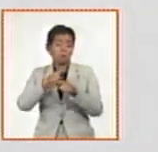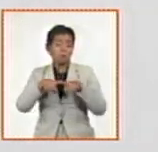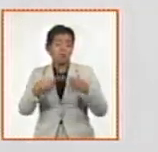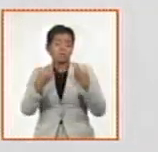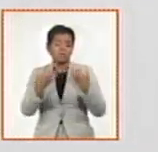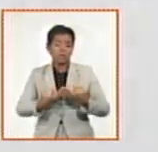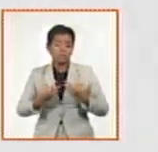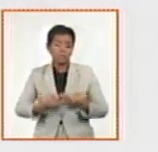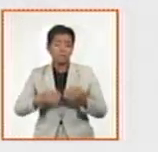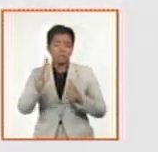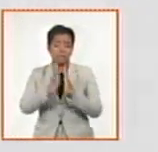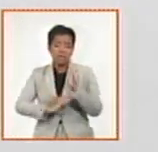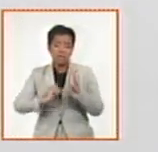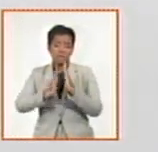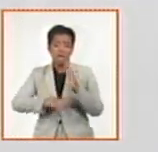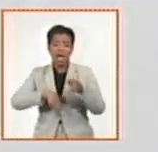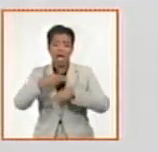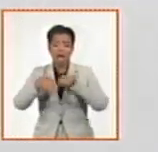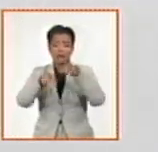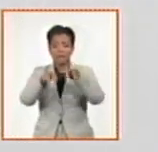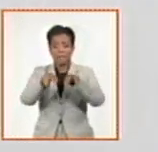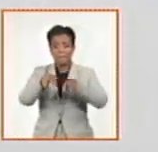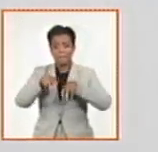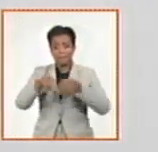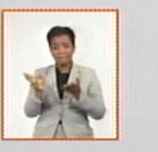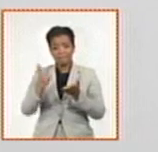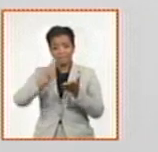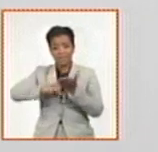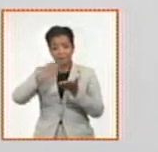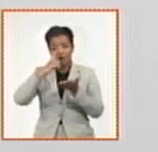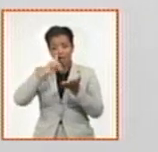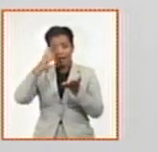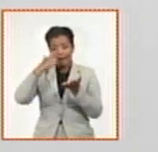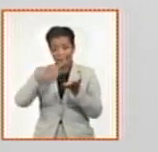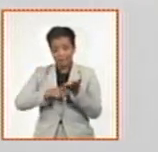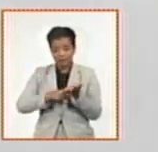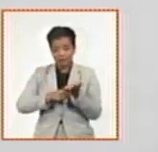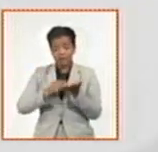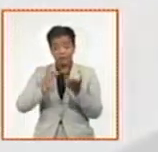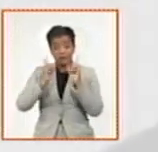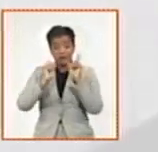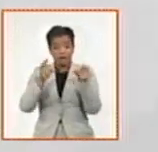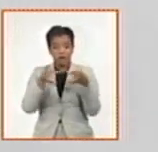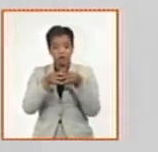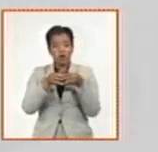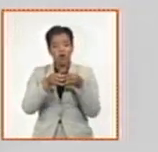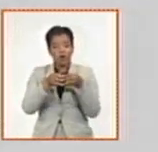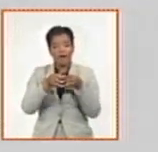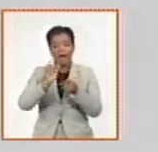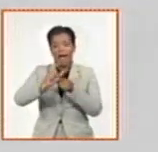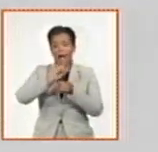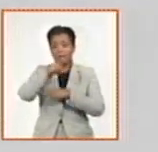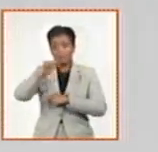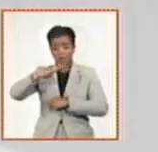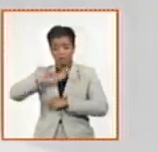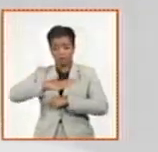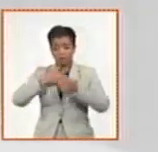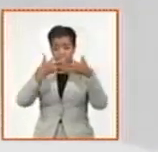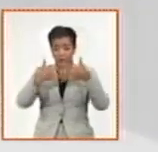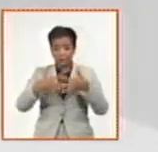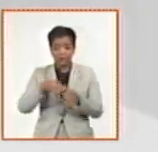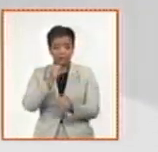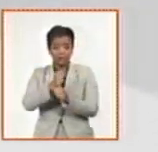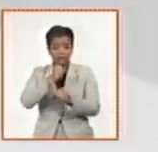de asociados todos los meses y en ese espacio se utiliza para testimonios de campesinos,